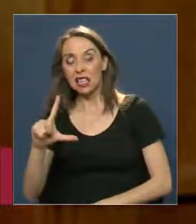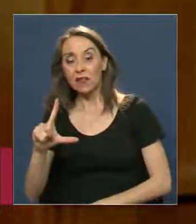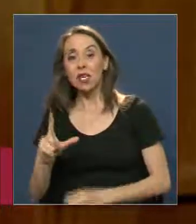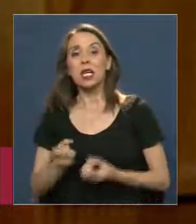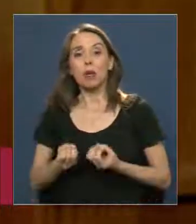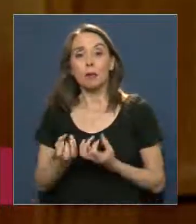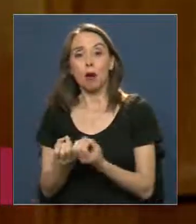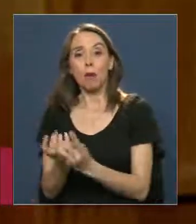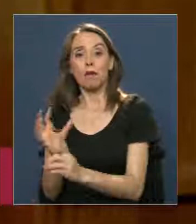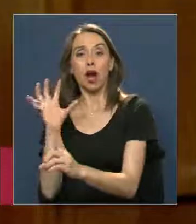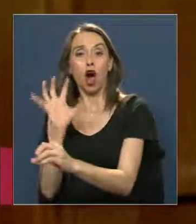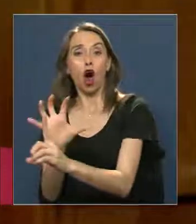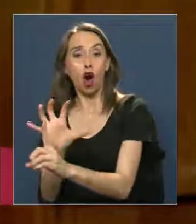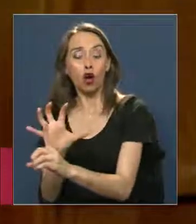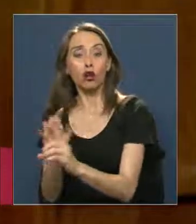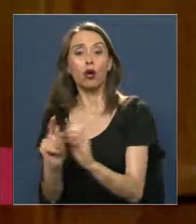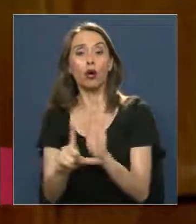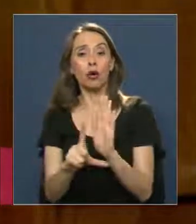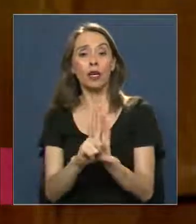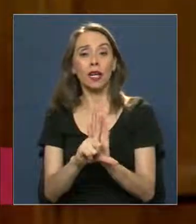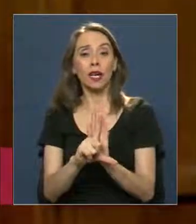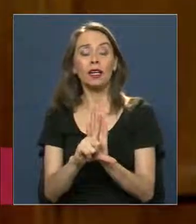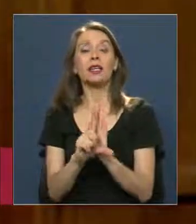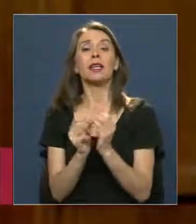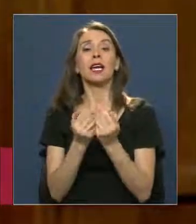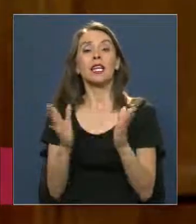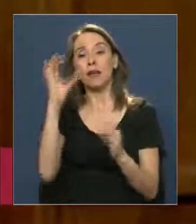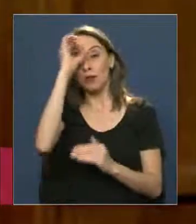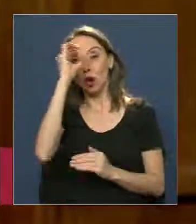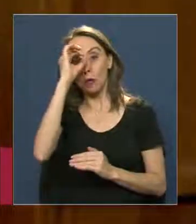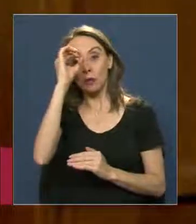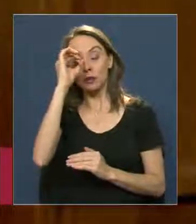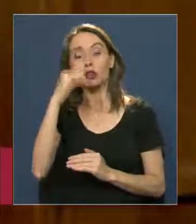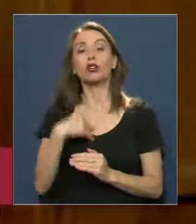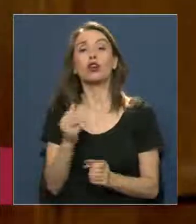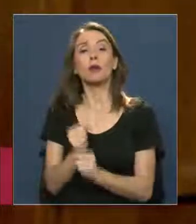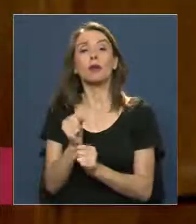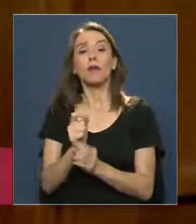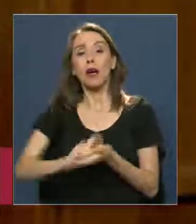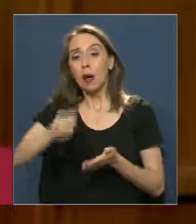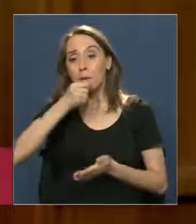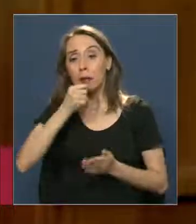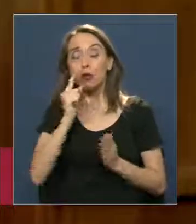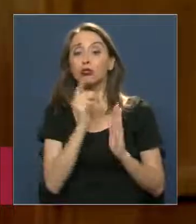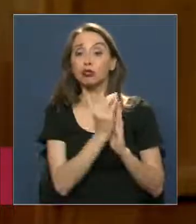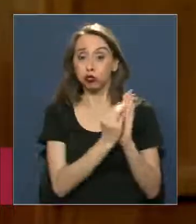odio, como lo hace la ley sobre la libertad de opinión y ejercicio del periodismo,